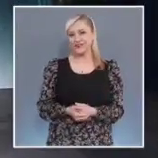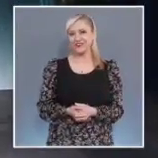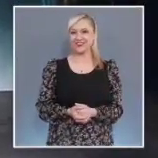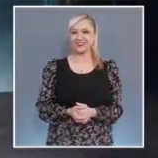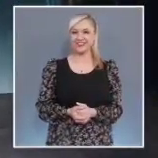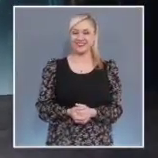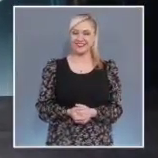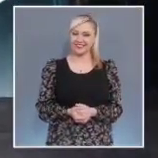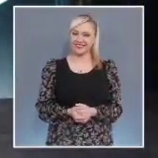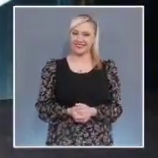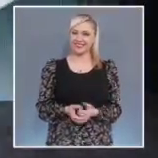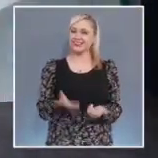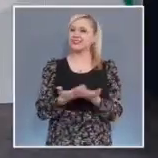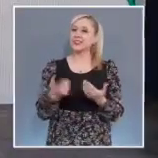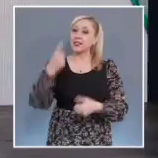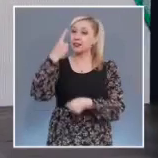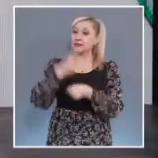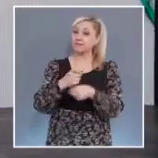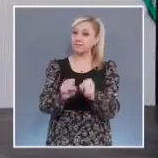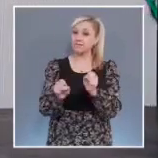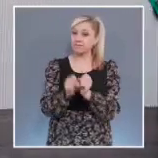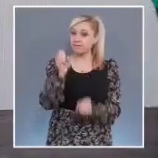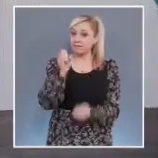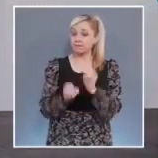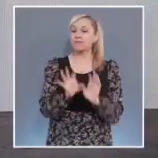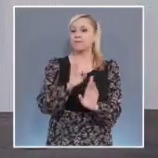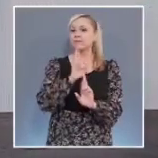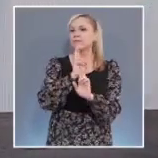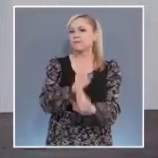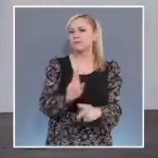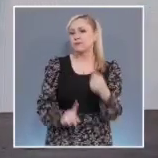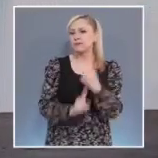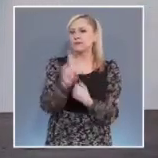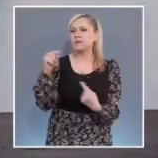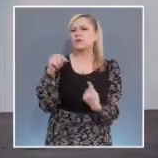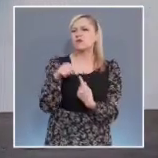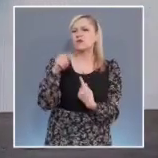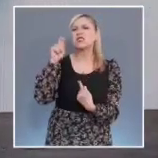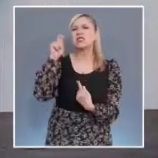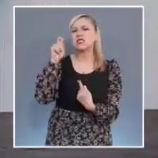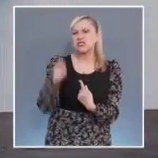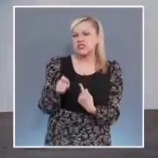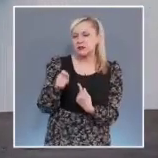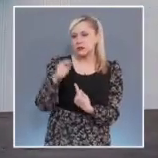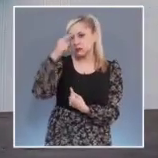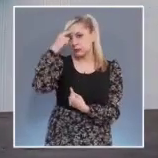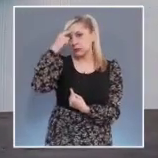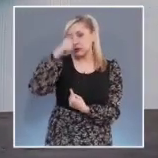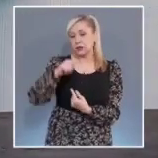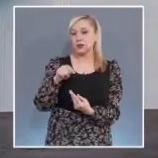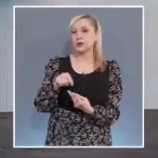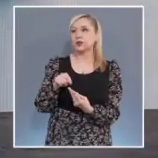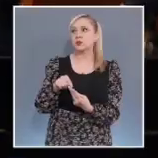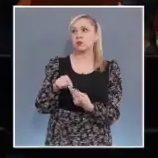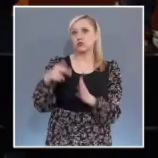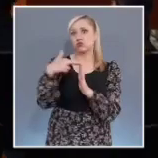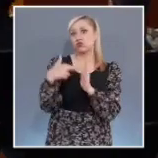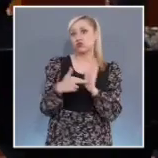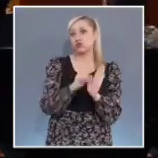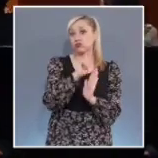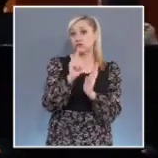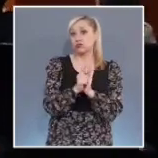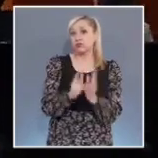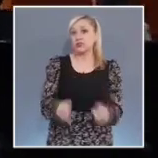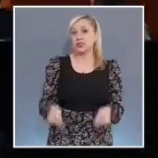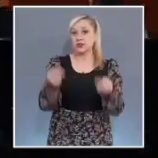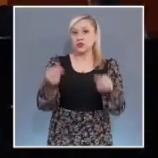La primera sala de la Corte también resolvió un asunto relacionado con las medidas precautorias que prevé el Código de Comercio.